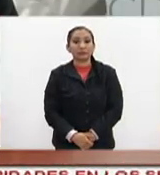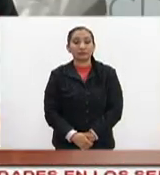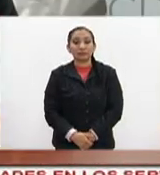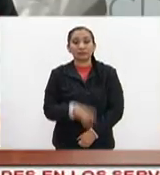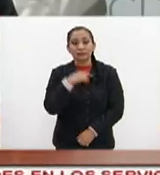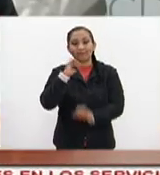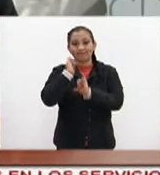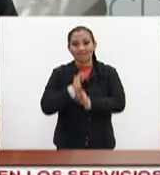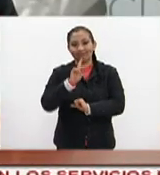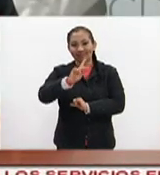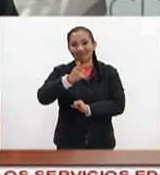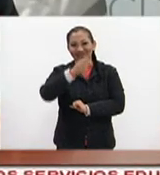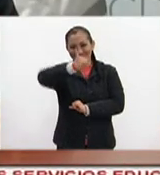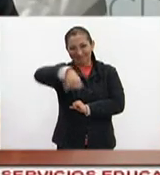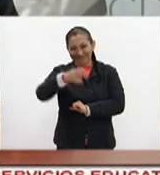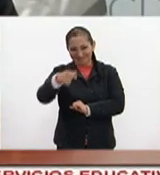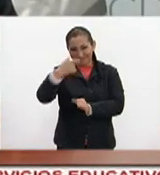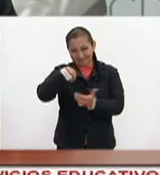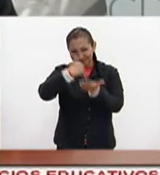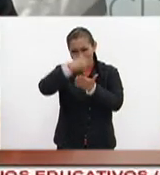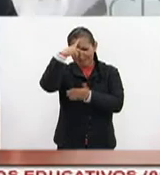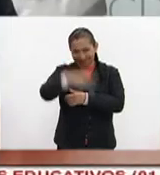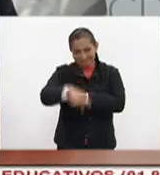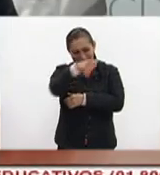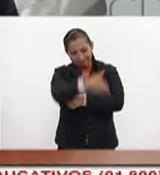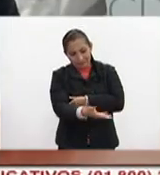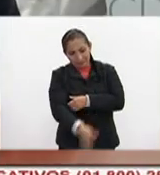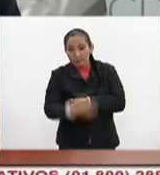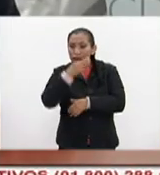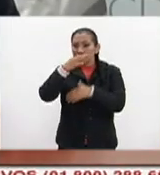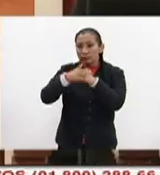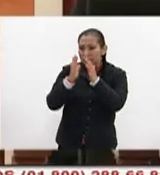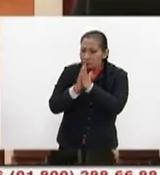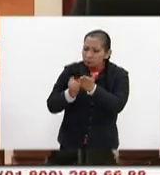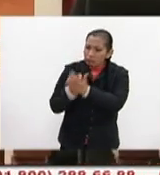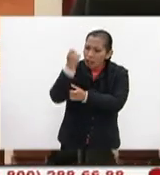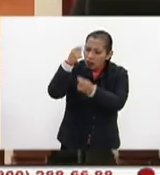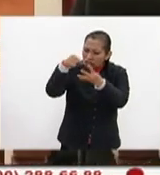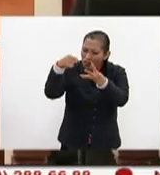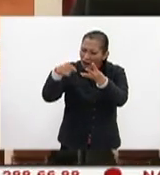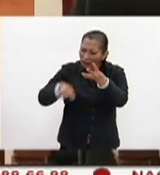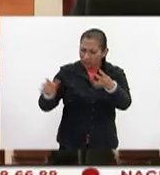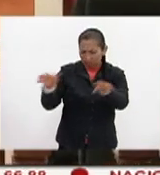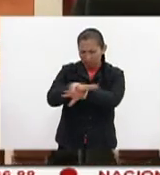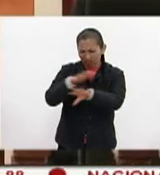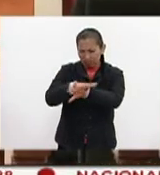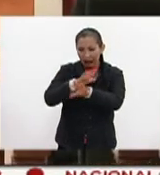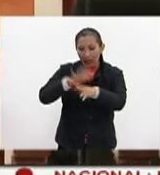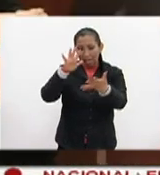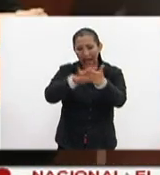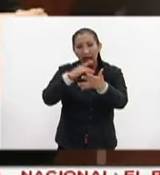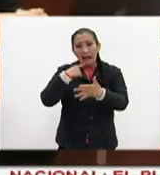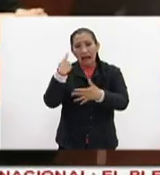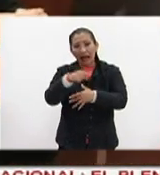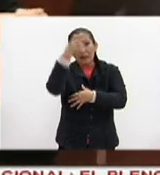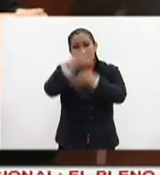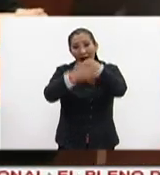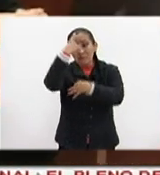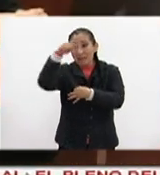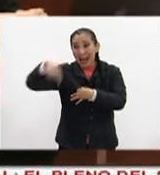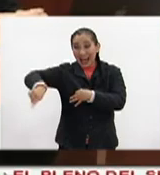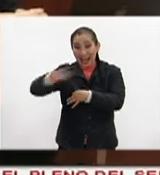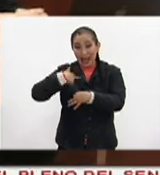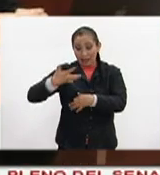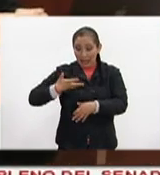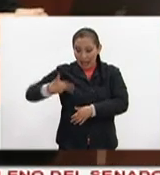El procurador capitalino Edmundo Garrido Osorio llamó a redefinir algunos criterios del sistema penal acusatorio para que delitos